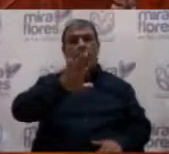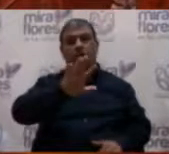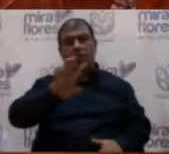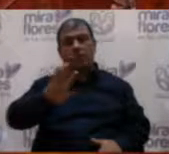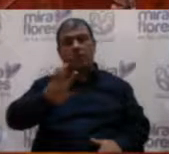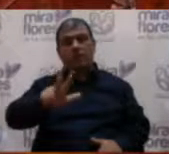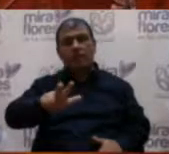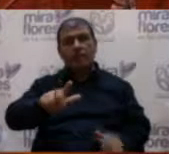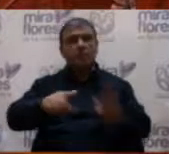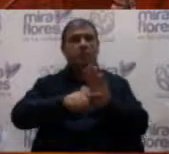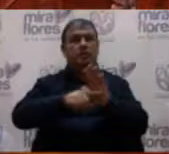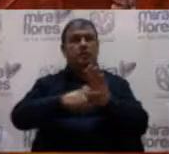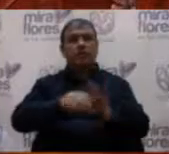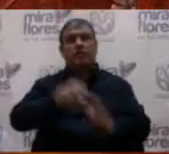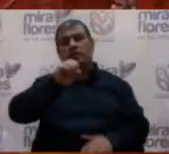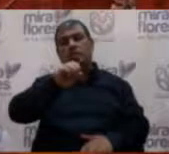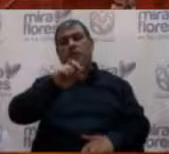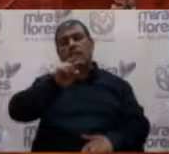053-2014 y